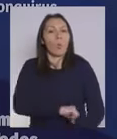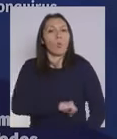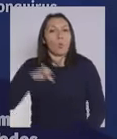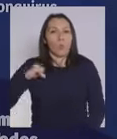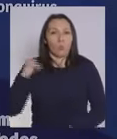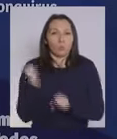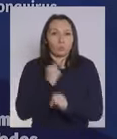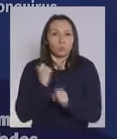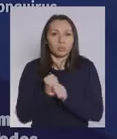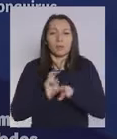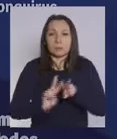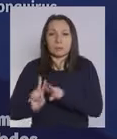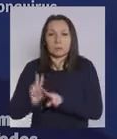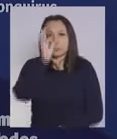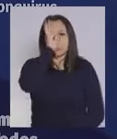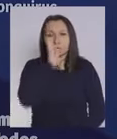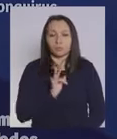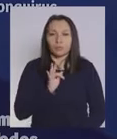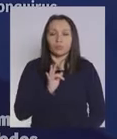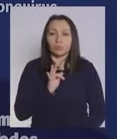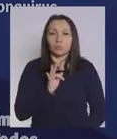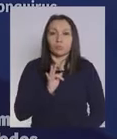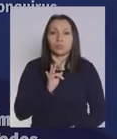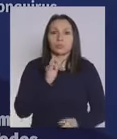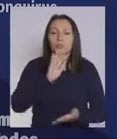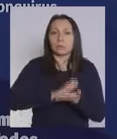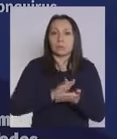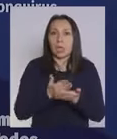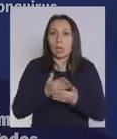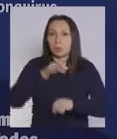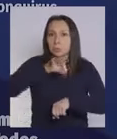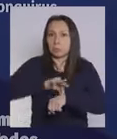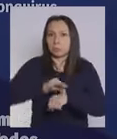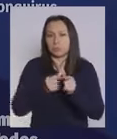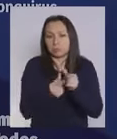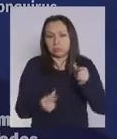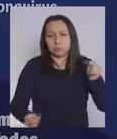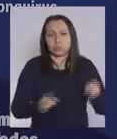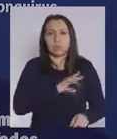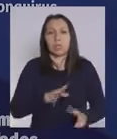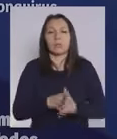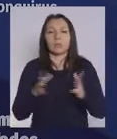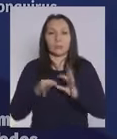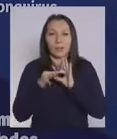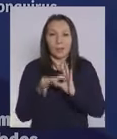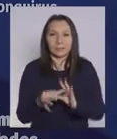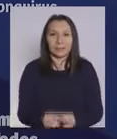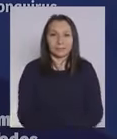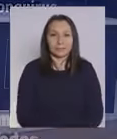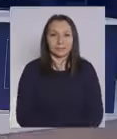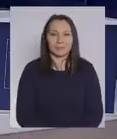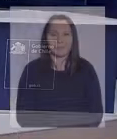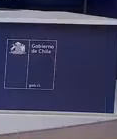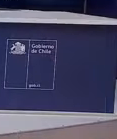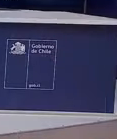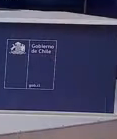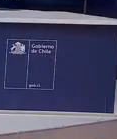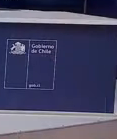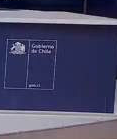orgullosos del trabajo que hacen los funcionarios de salud a nivel de todo Chile. Muchas gracias.